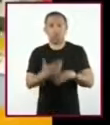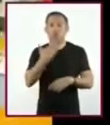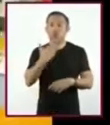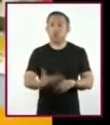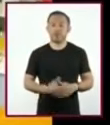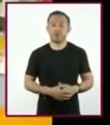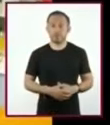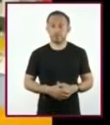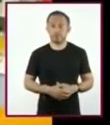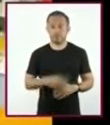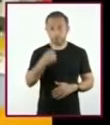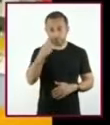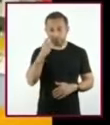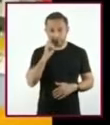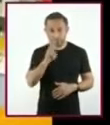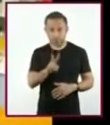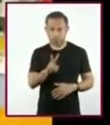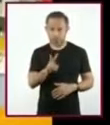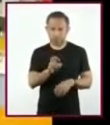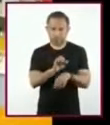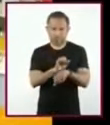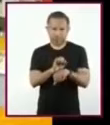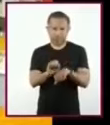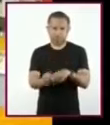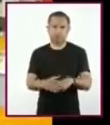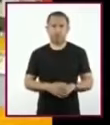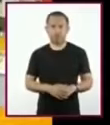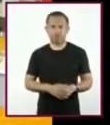qué simple, jugo de limón,